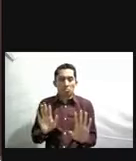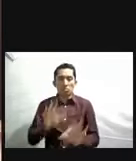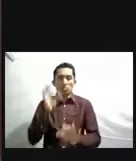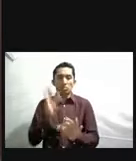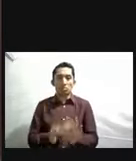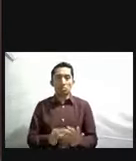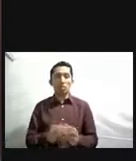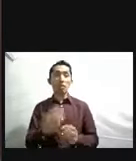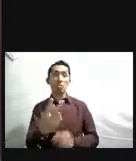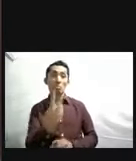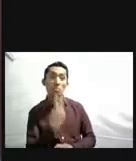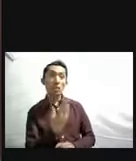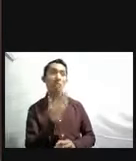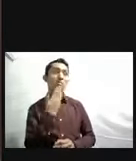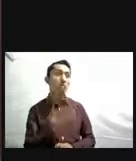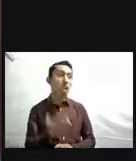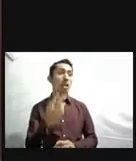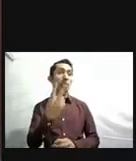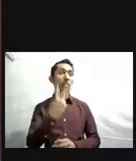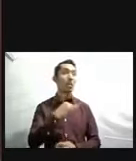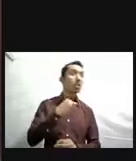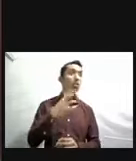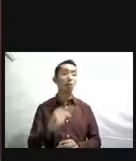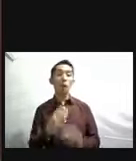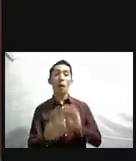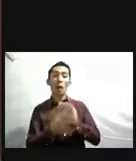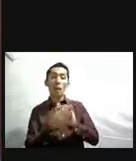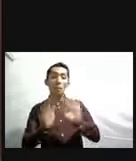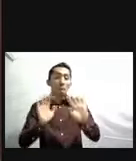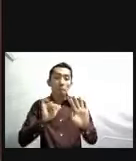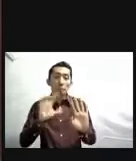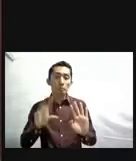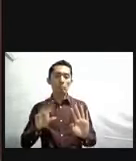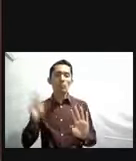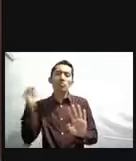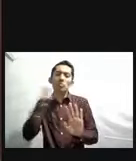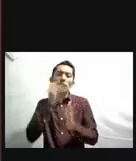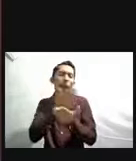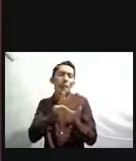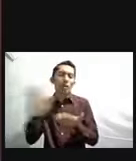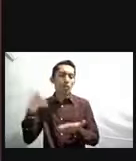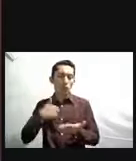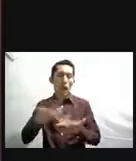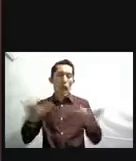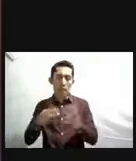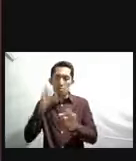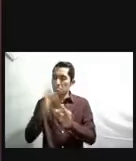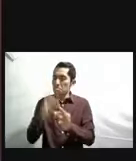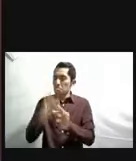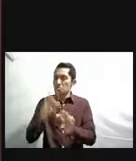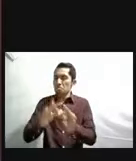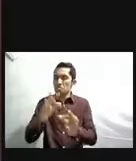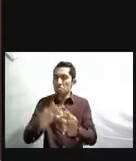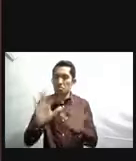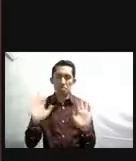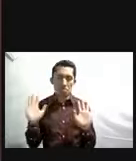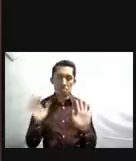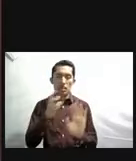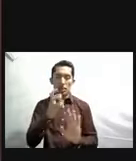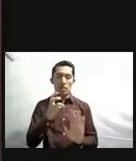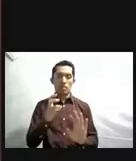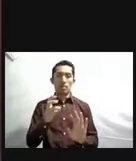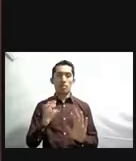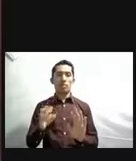la meritocracia per se. Escuchaba hace mucho tiempo una amiga que me decía, es que yo no voy a